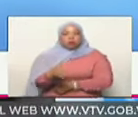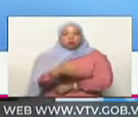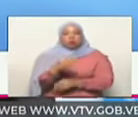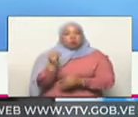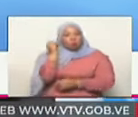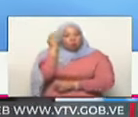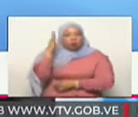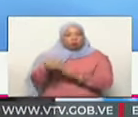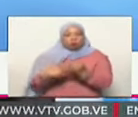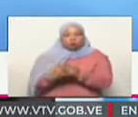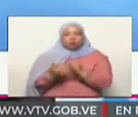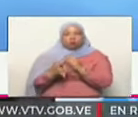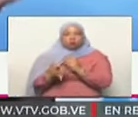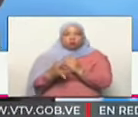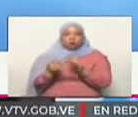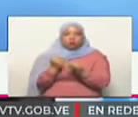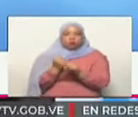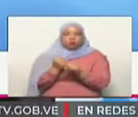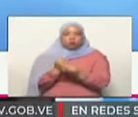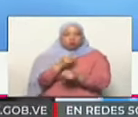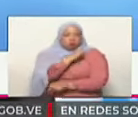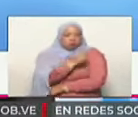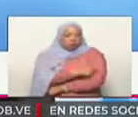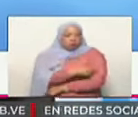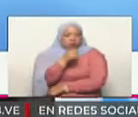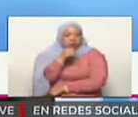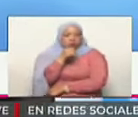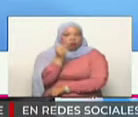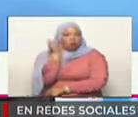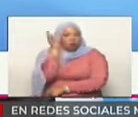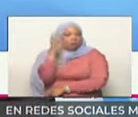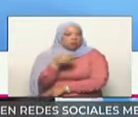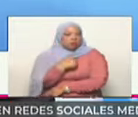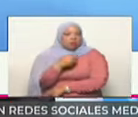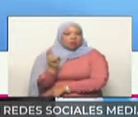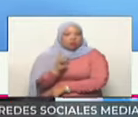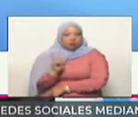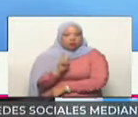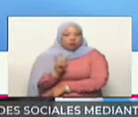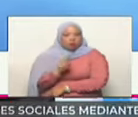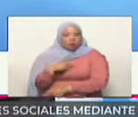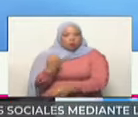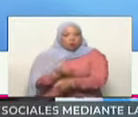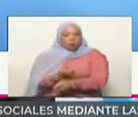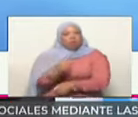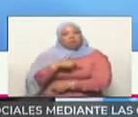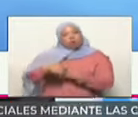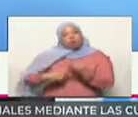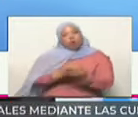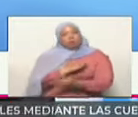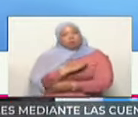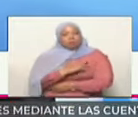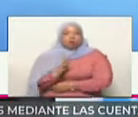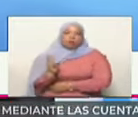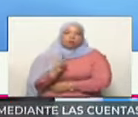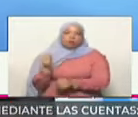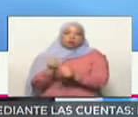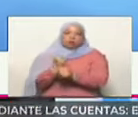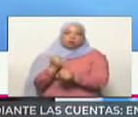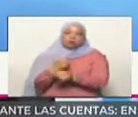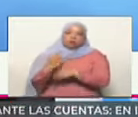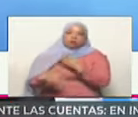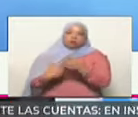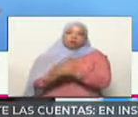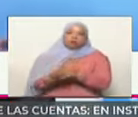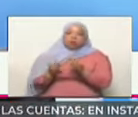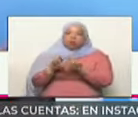conocimiento, transferir tecnología, es potenciar la capacidad productiva del país, es premiar el talento nacional, es construir cadenas productivas